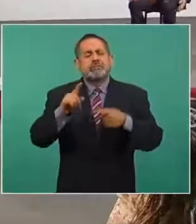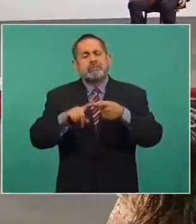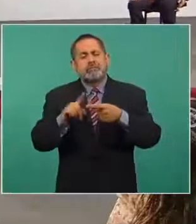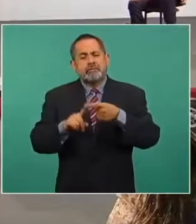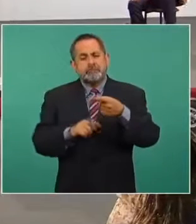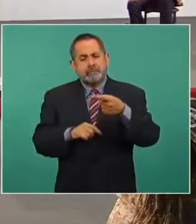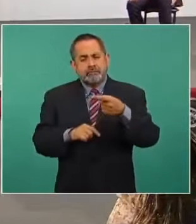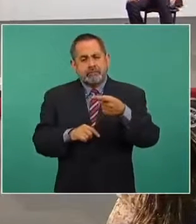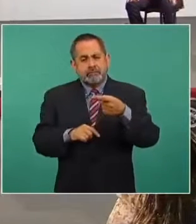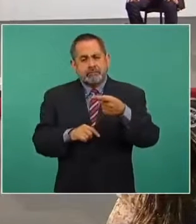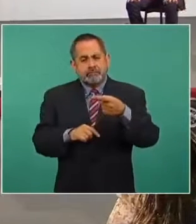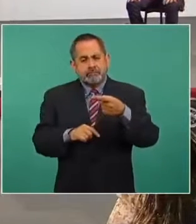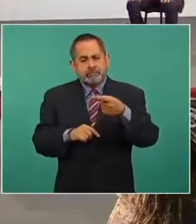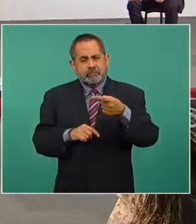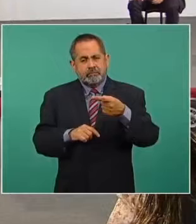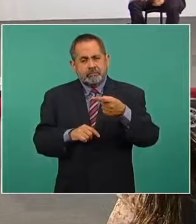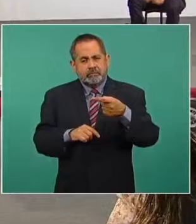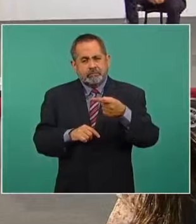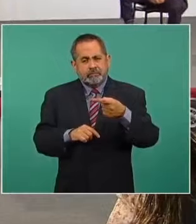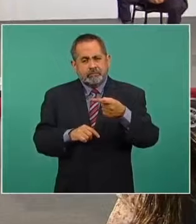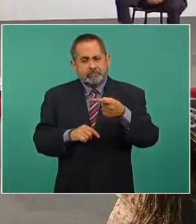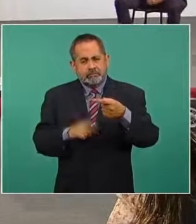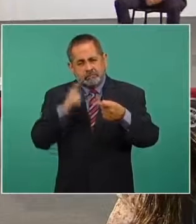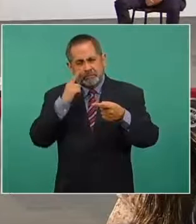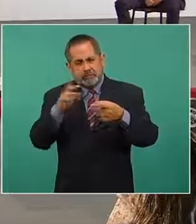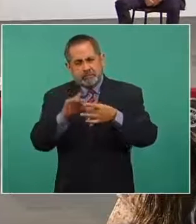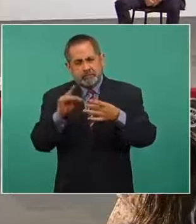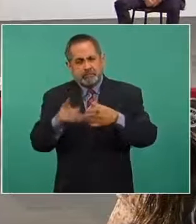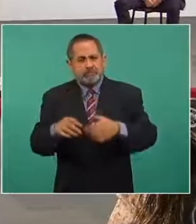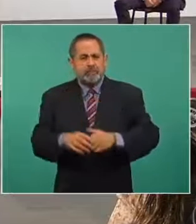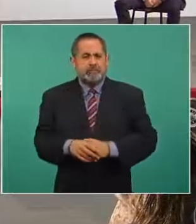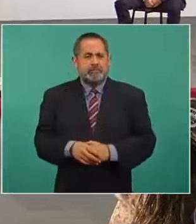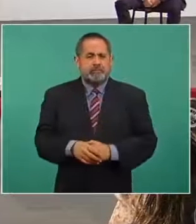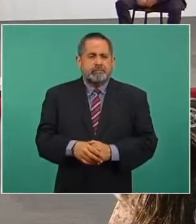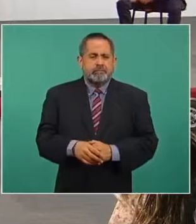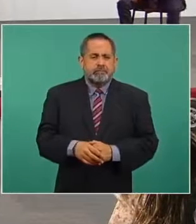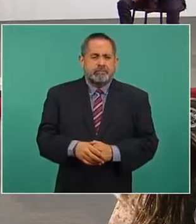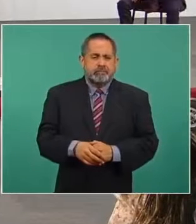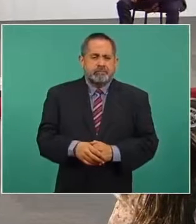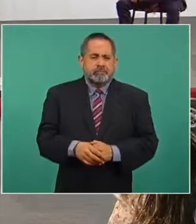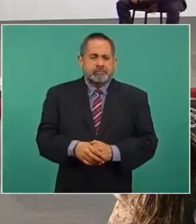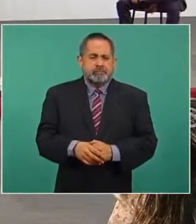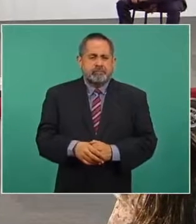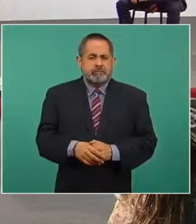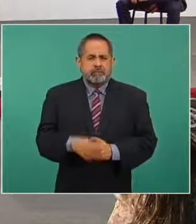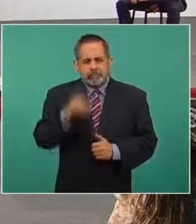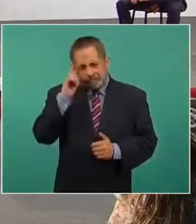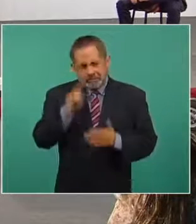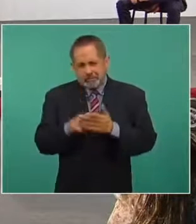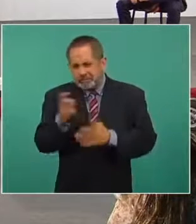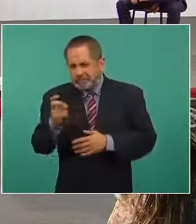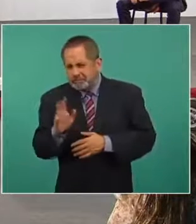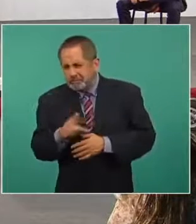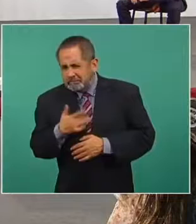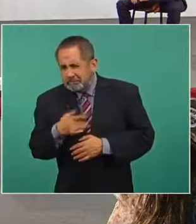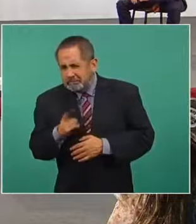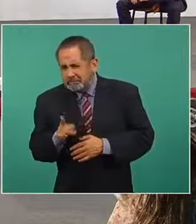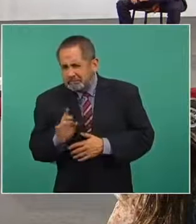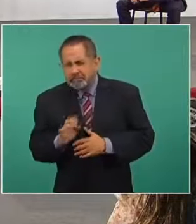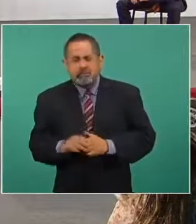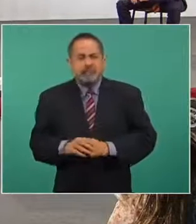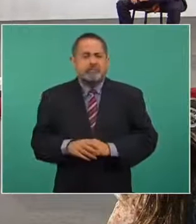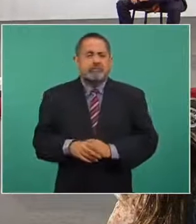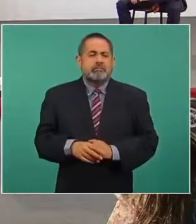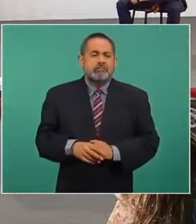presidente Andrés Manuel López Obrador dio a conocer un informe de gastos injustificados de investigadores del